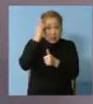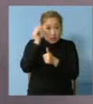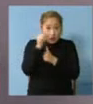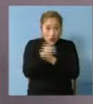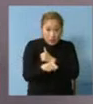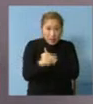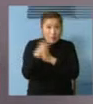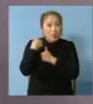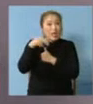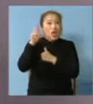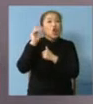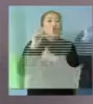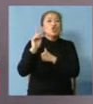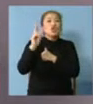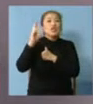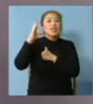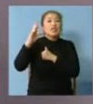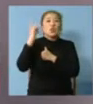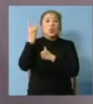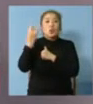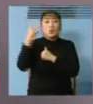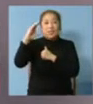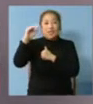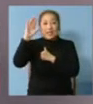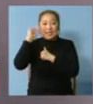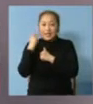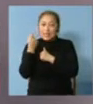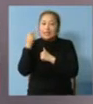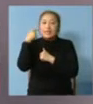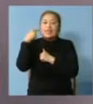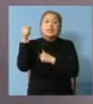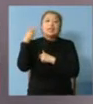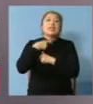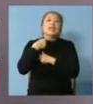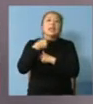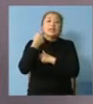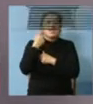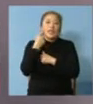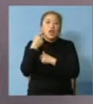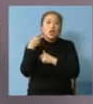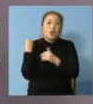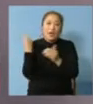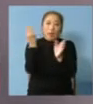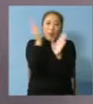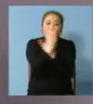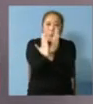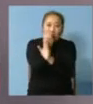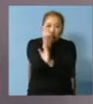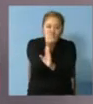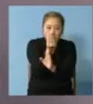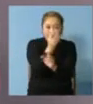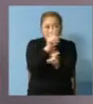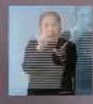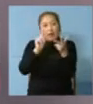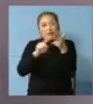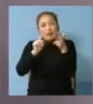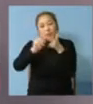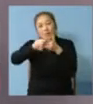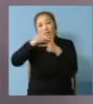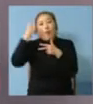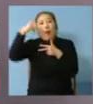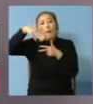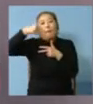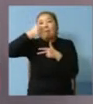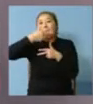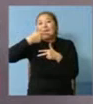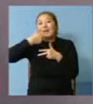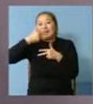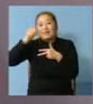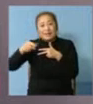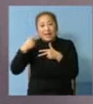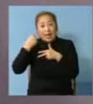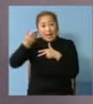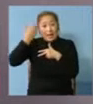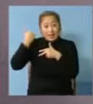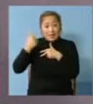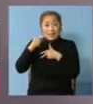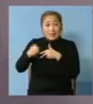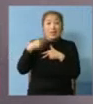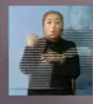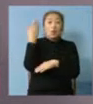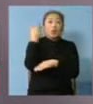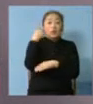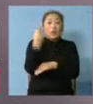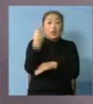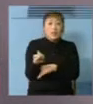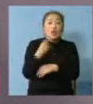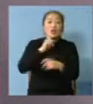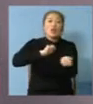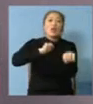Recordemos que los radicales están tratando de conseguir ese lugar. Por otra parte, Massa ayer tuvo una convención